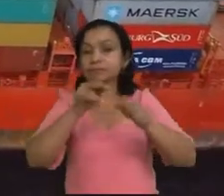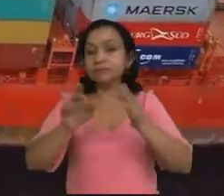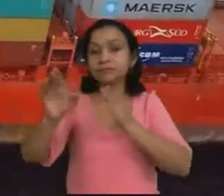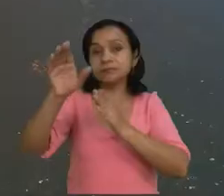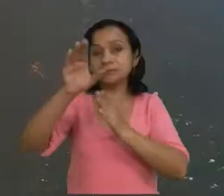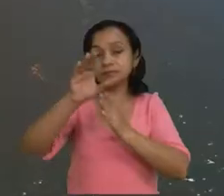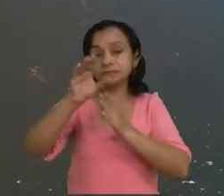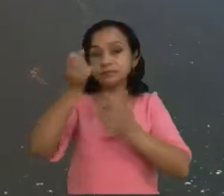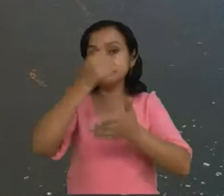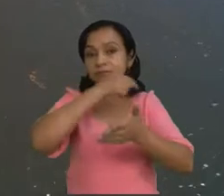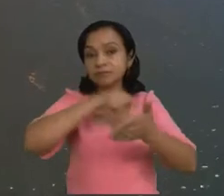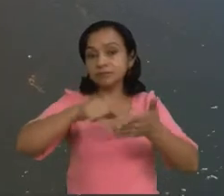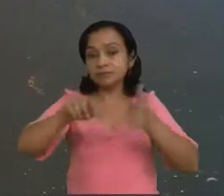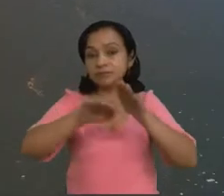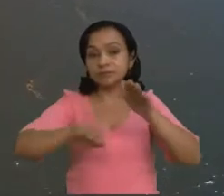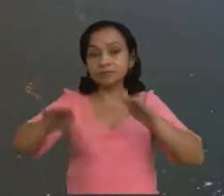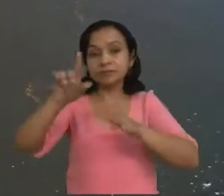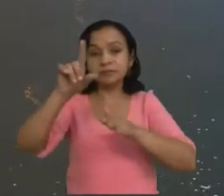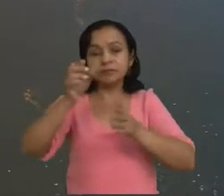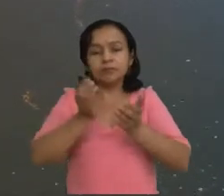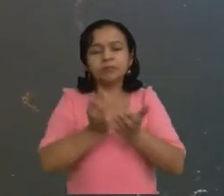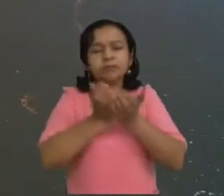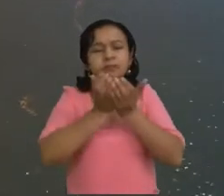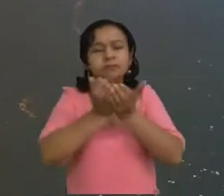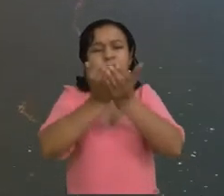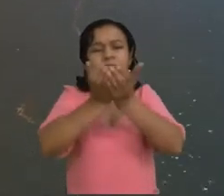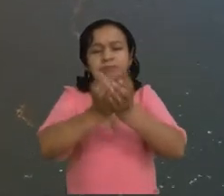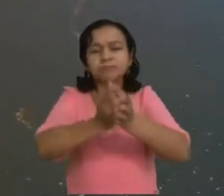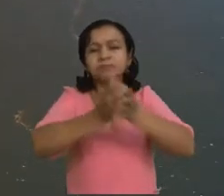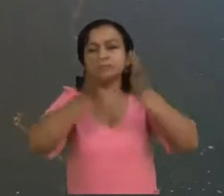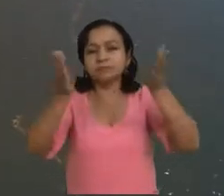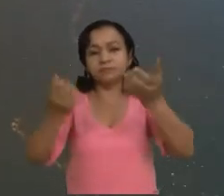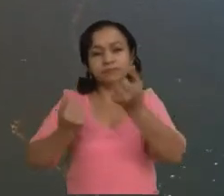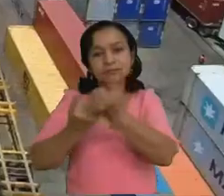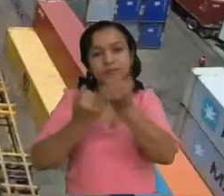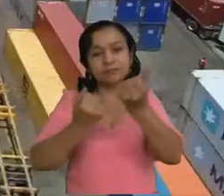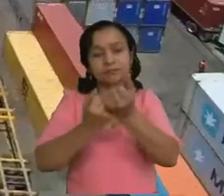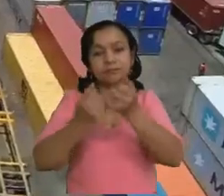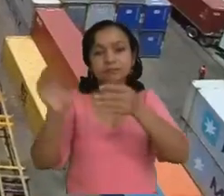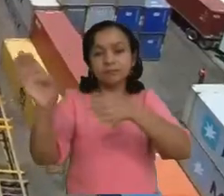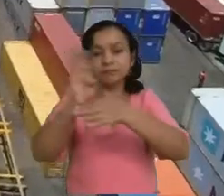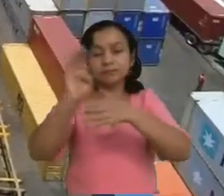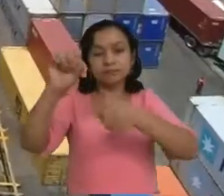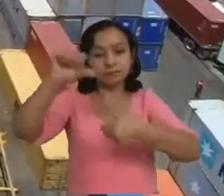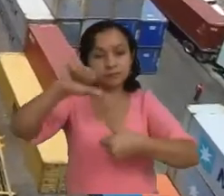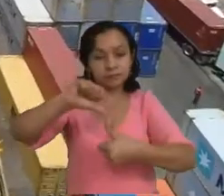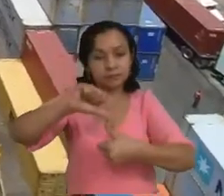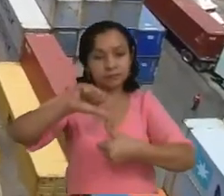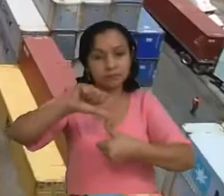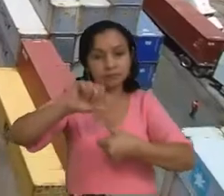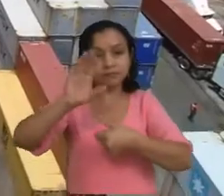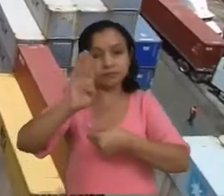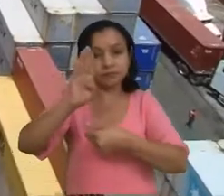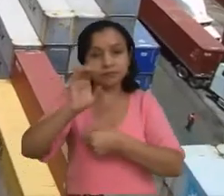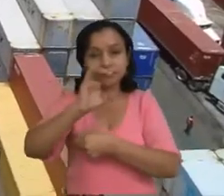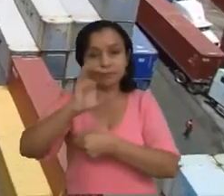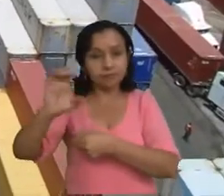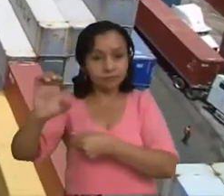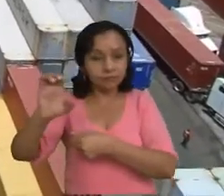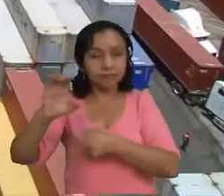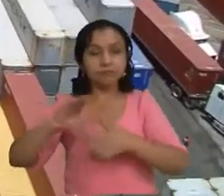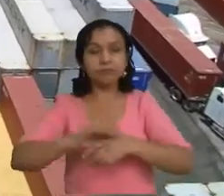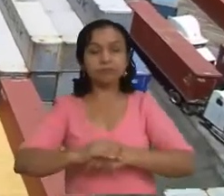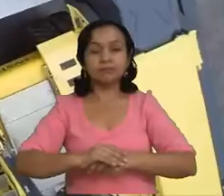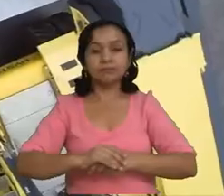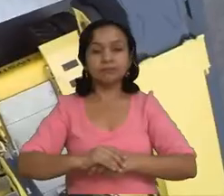esta semana recibió más de 10 buques de gran calado, es financiada en parte por el Banco Centroamericano de Integración Económica,